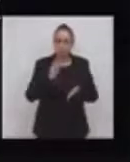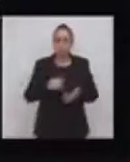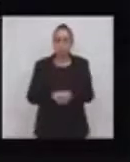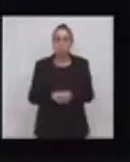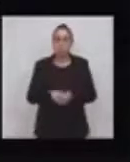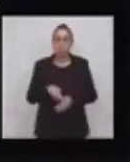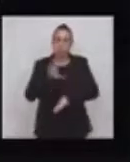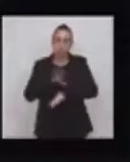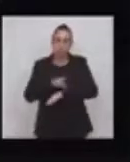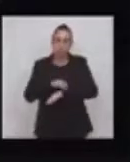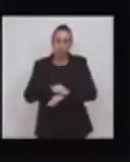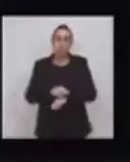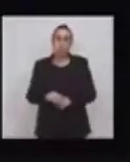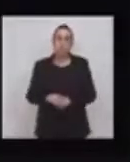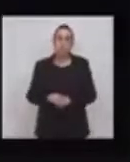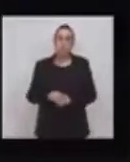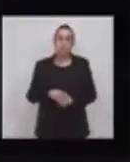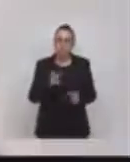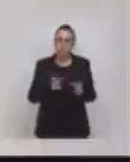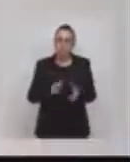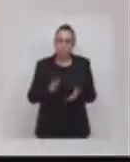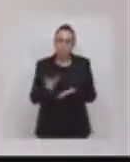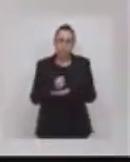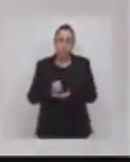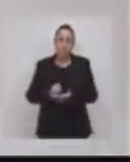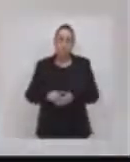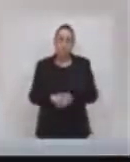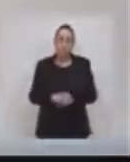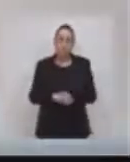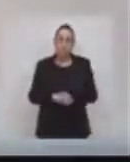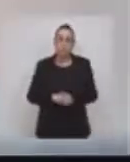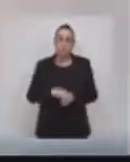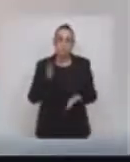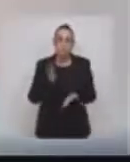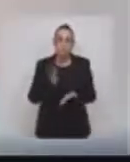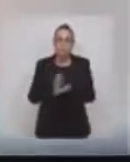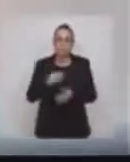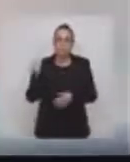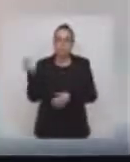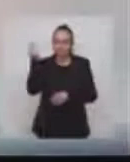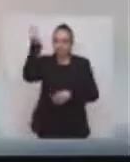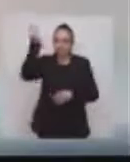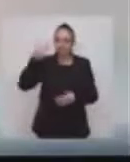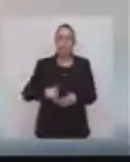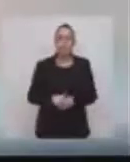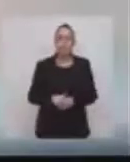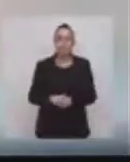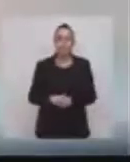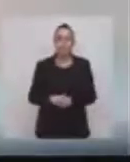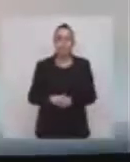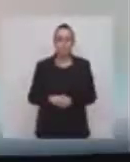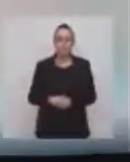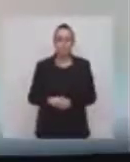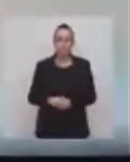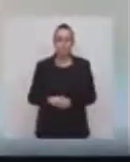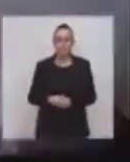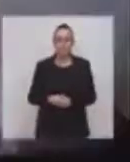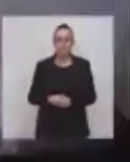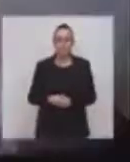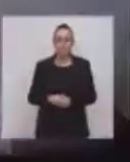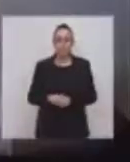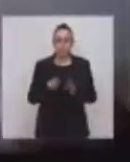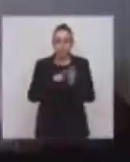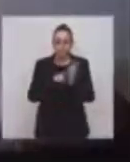nuestras intervenciones y eso solo se consigue con investigación. Sobre Bielorrusia. Y claro, en esa charla informativa nos comentó los requisitos que